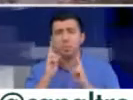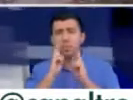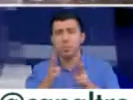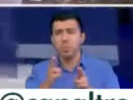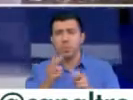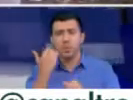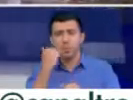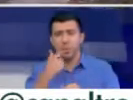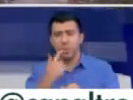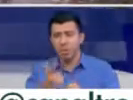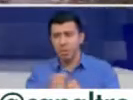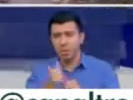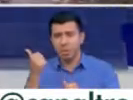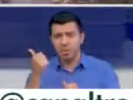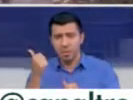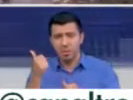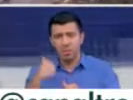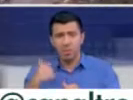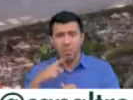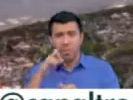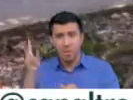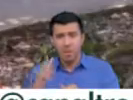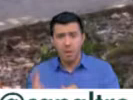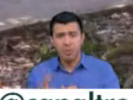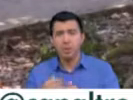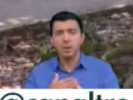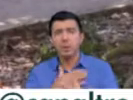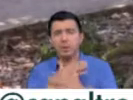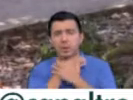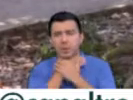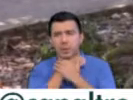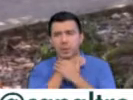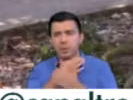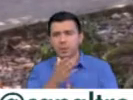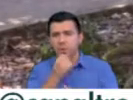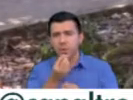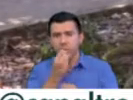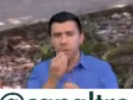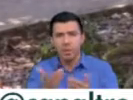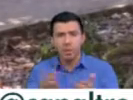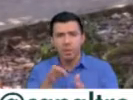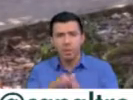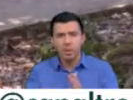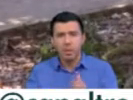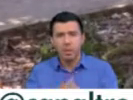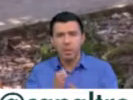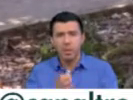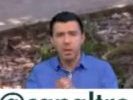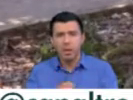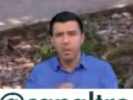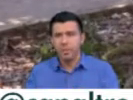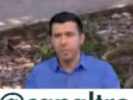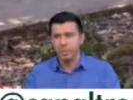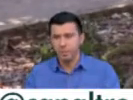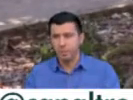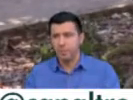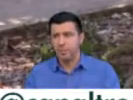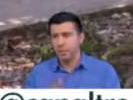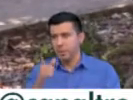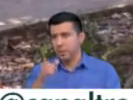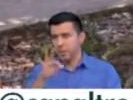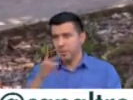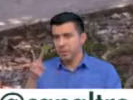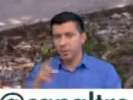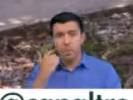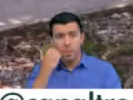en establecimientos públicos dedicados a la venta de bebidas embriagantes fueron detenidas 32 venezolanas que se encontraban